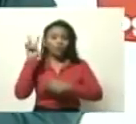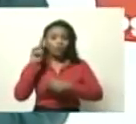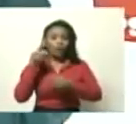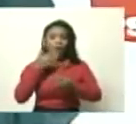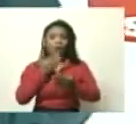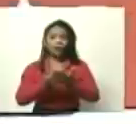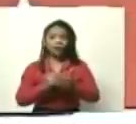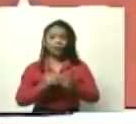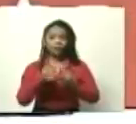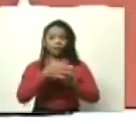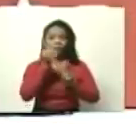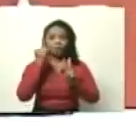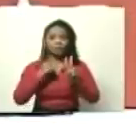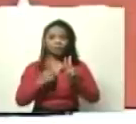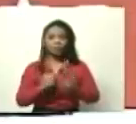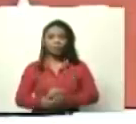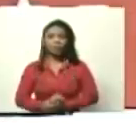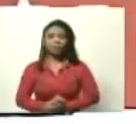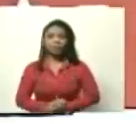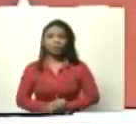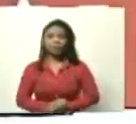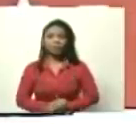Gracias.